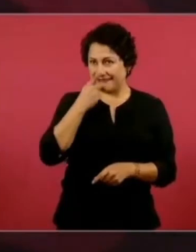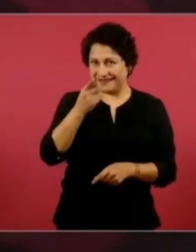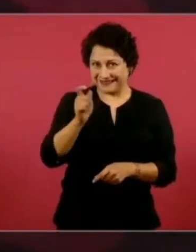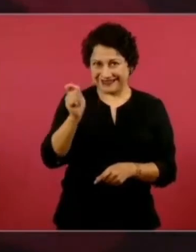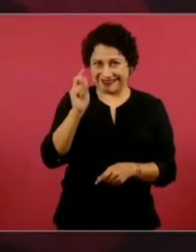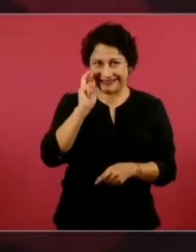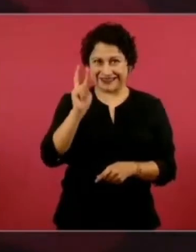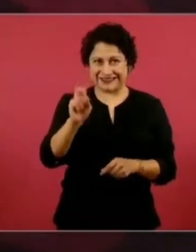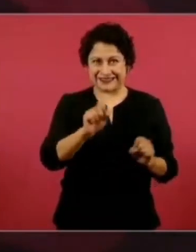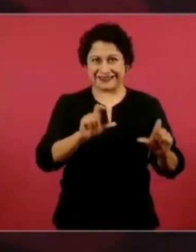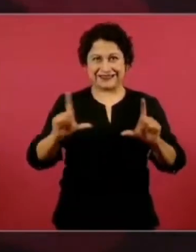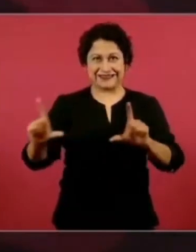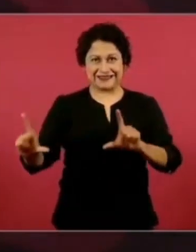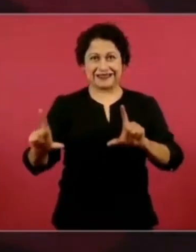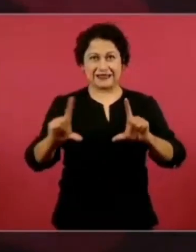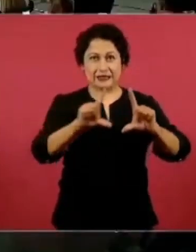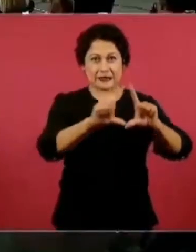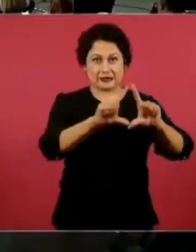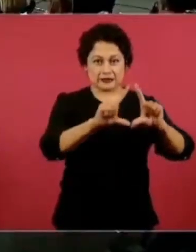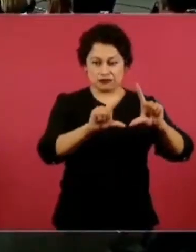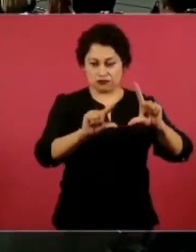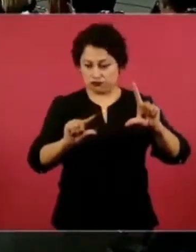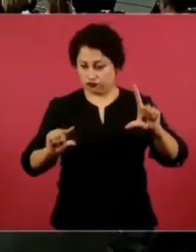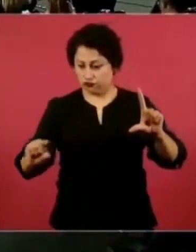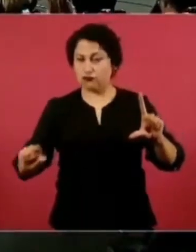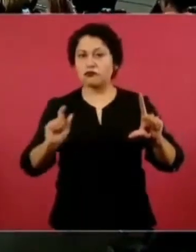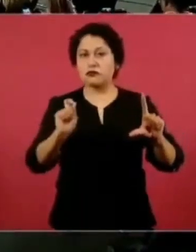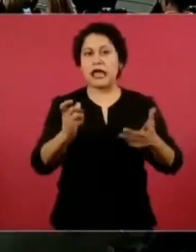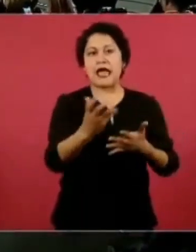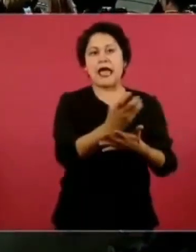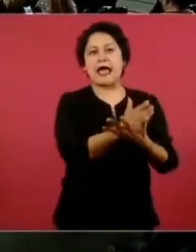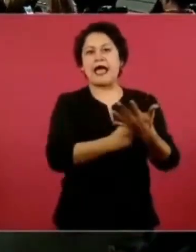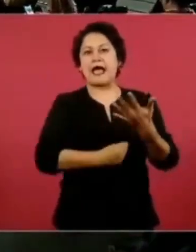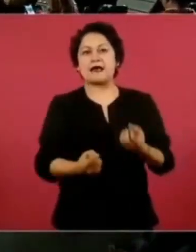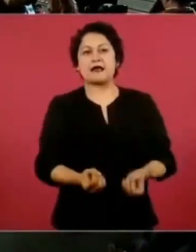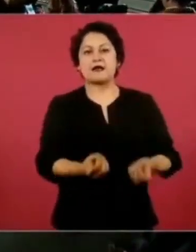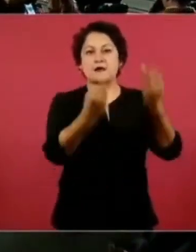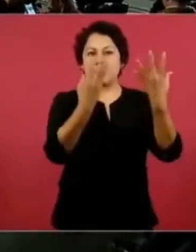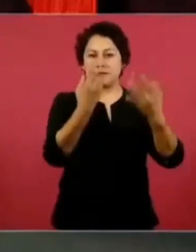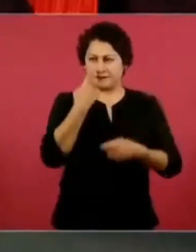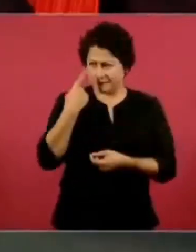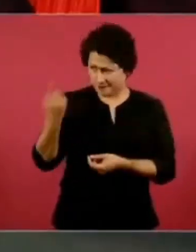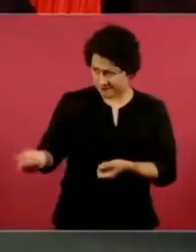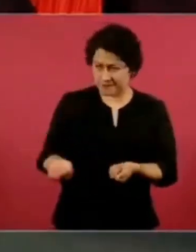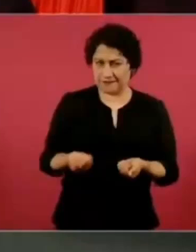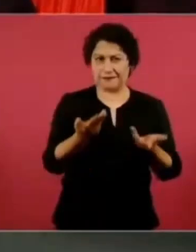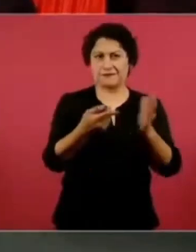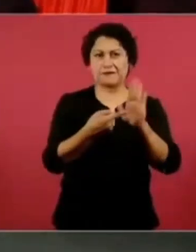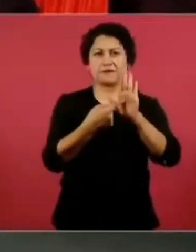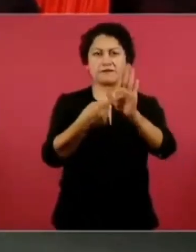¿por qué no pones otra vez la gráfica?